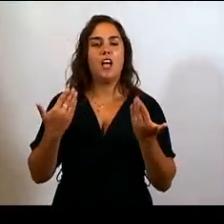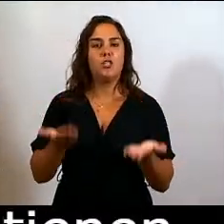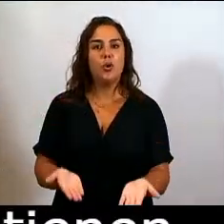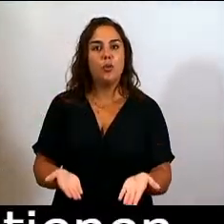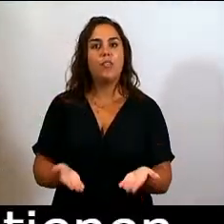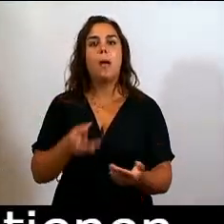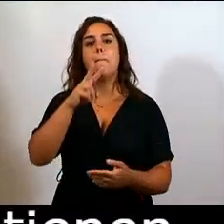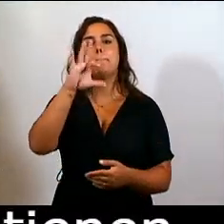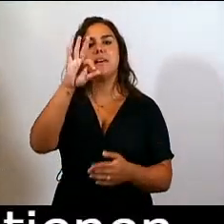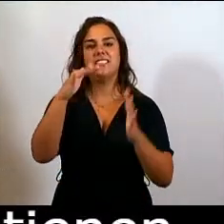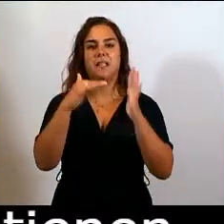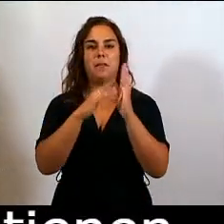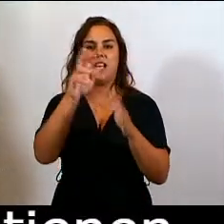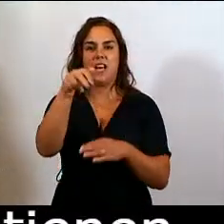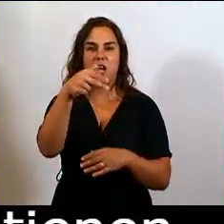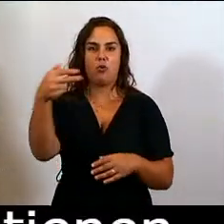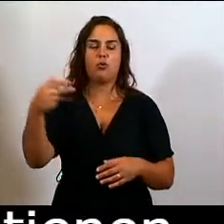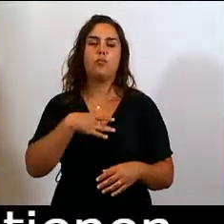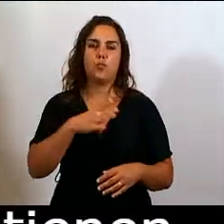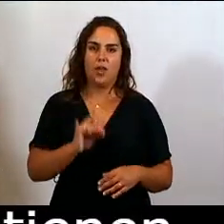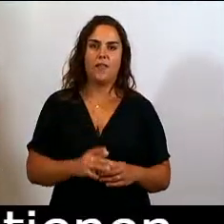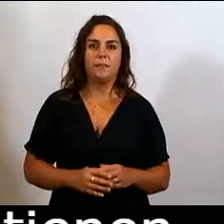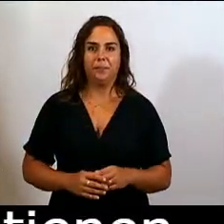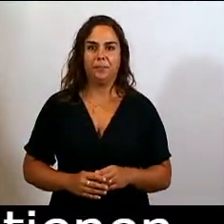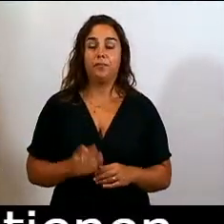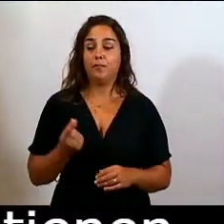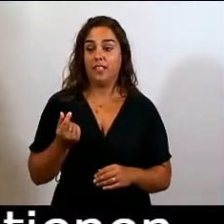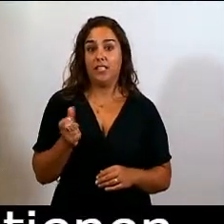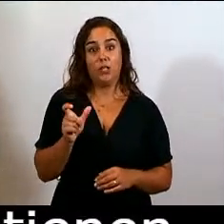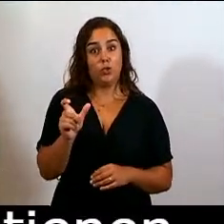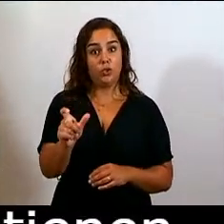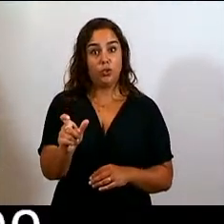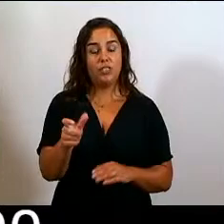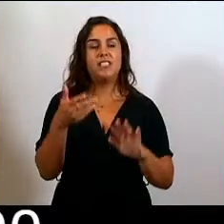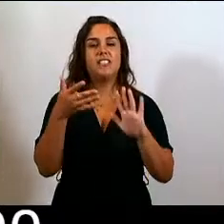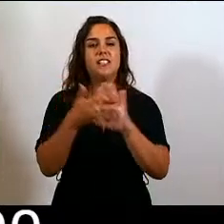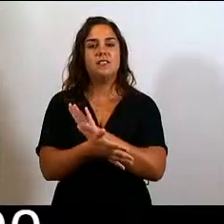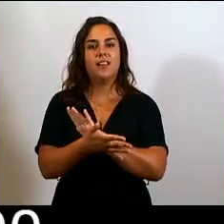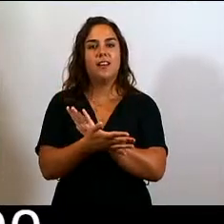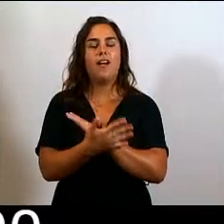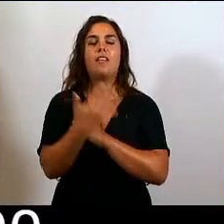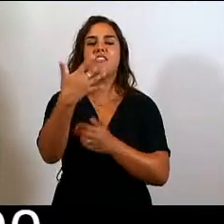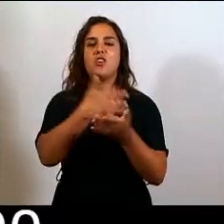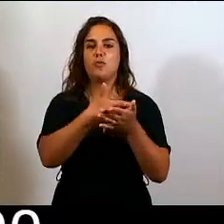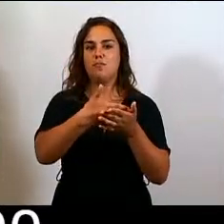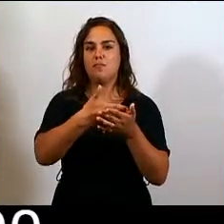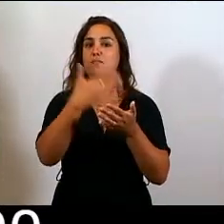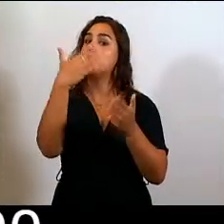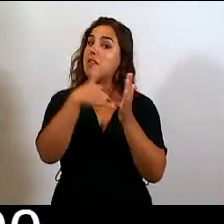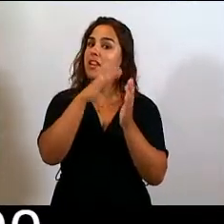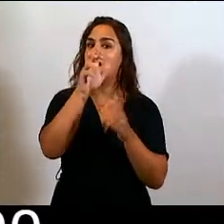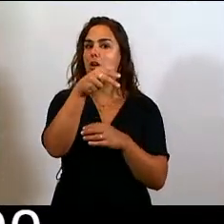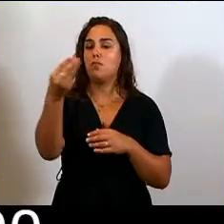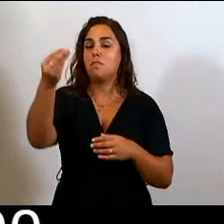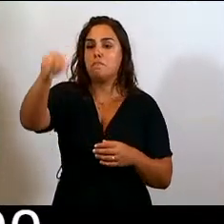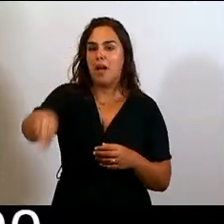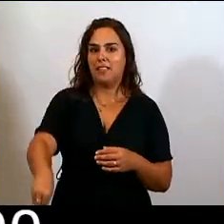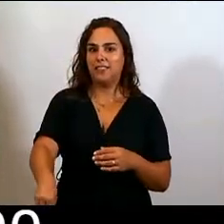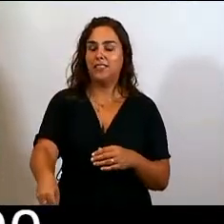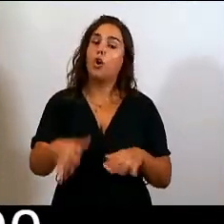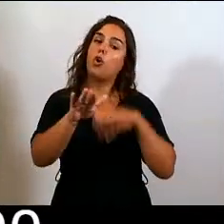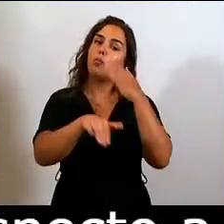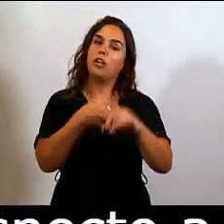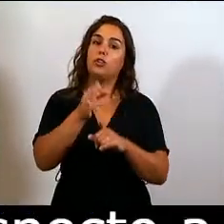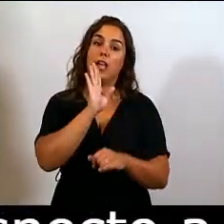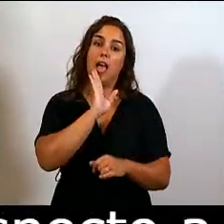los 20.000 euros. La cuantía supone un aumento de 5.000 euros respecto a anteriores